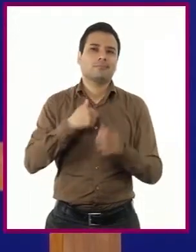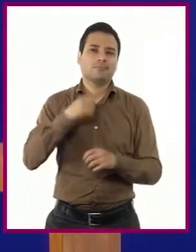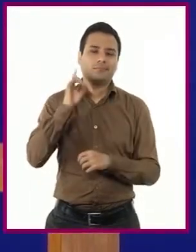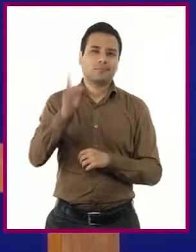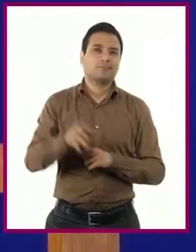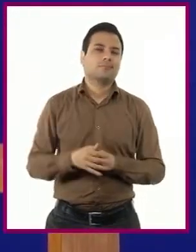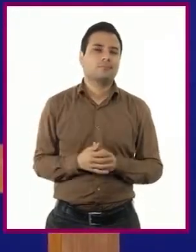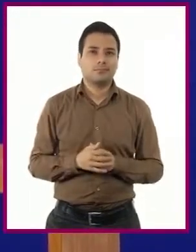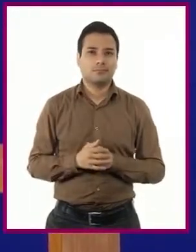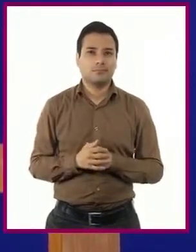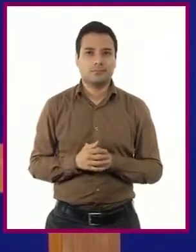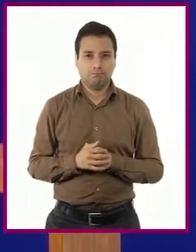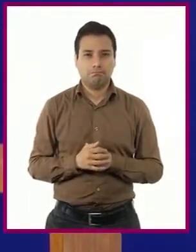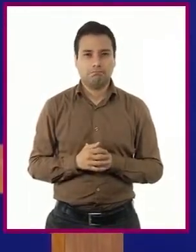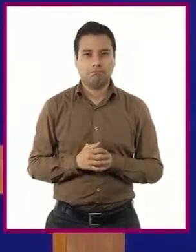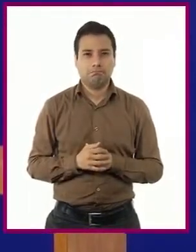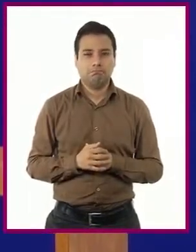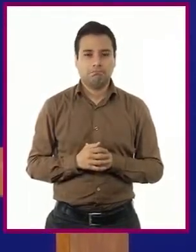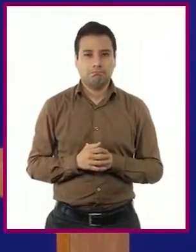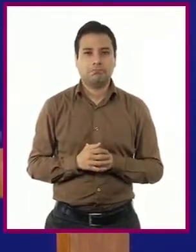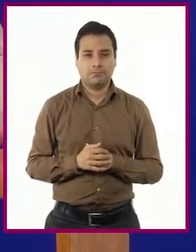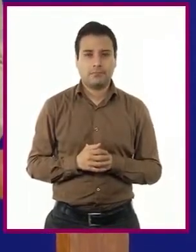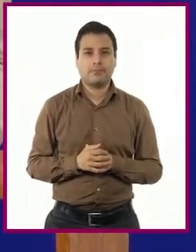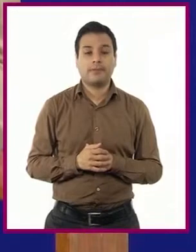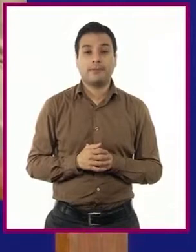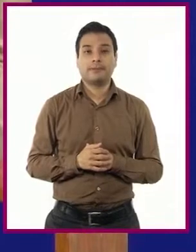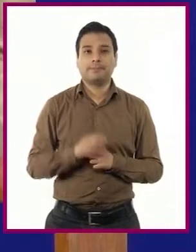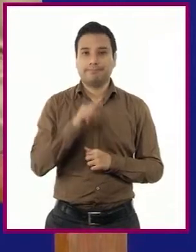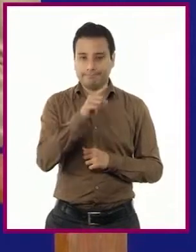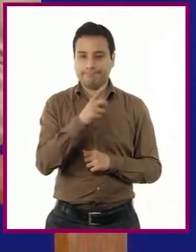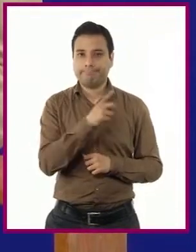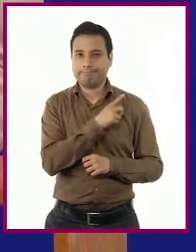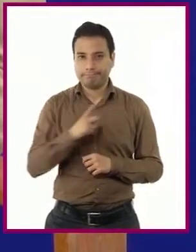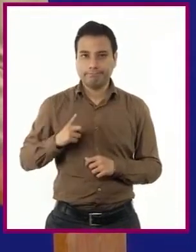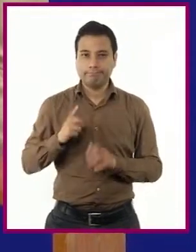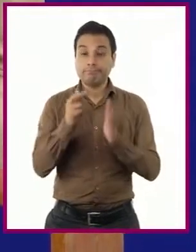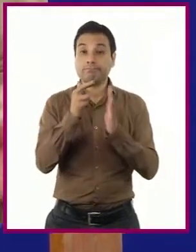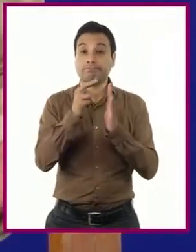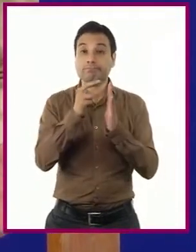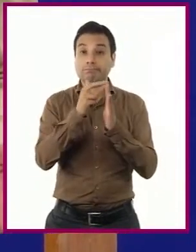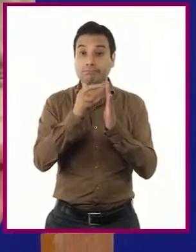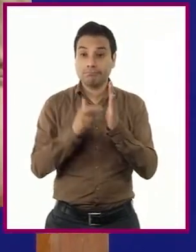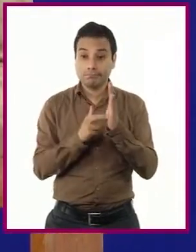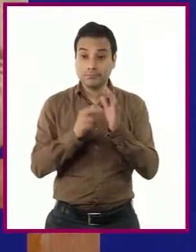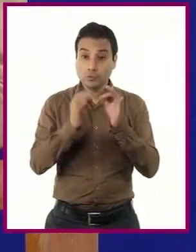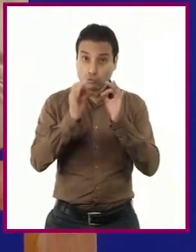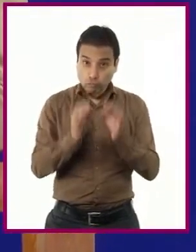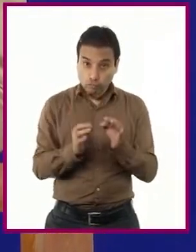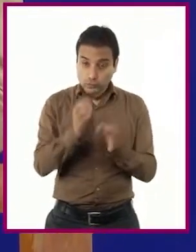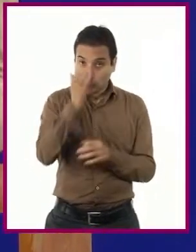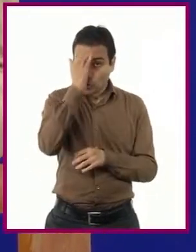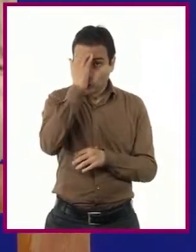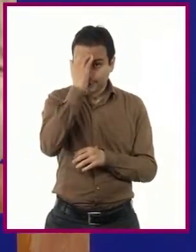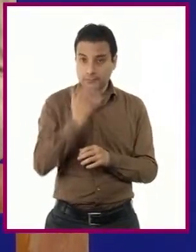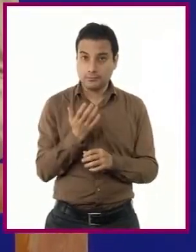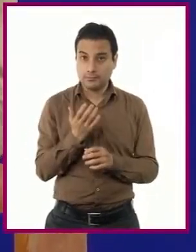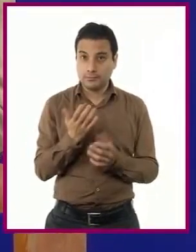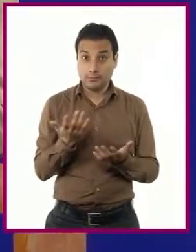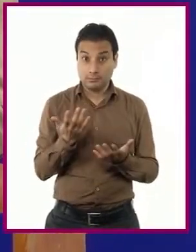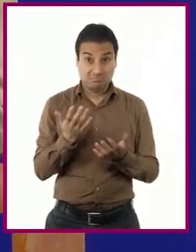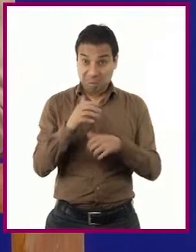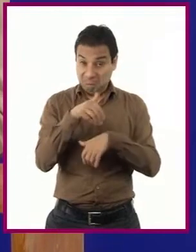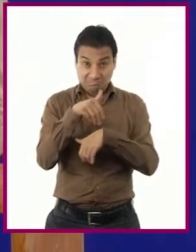Eso lo pueden evitar ustedes, pero deben conocer el reglamento oficial. Y si este no se apega a su contexto, lo